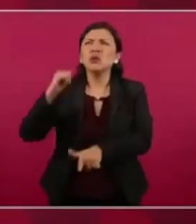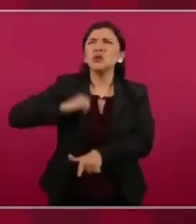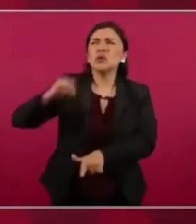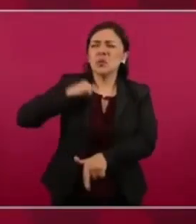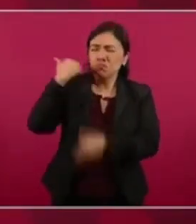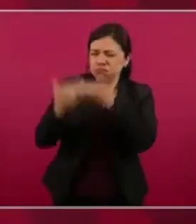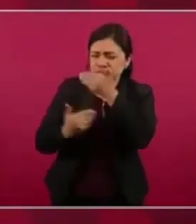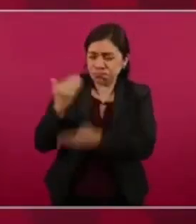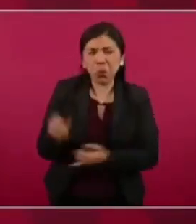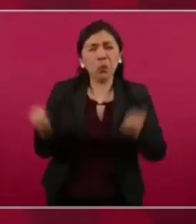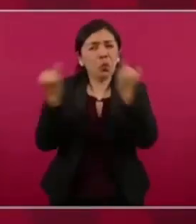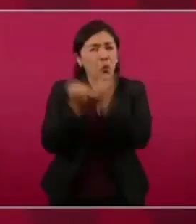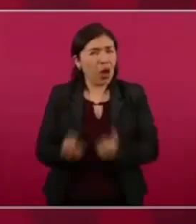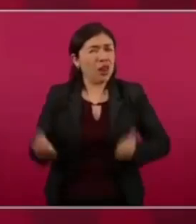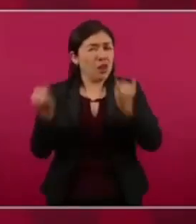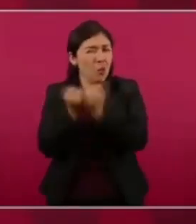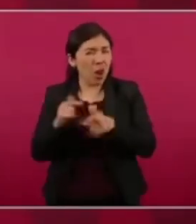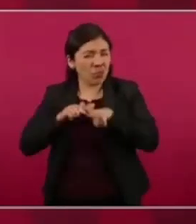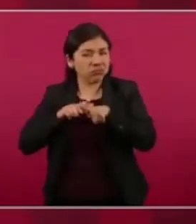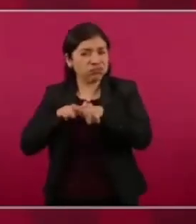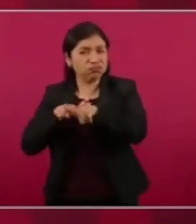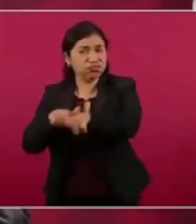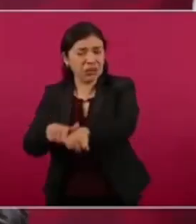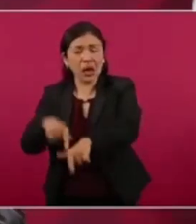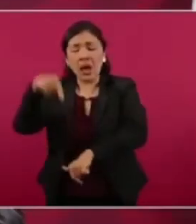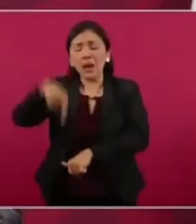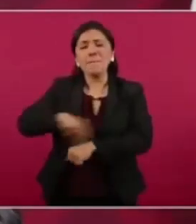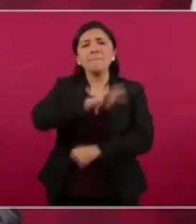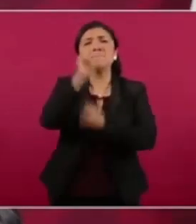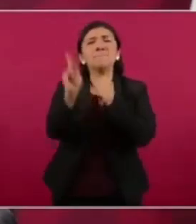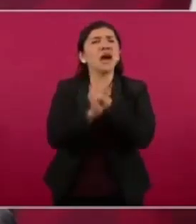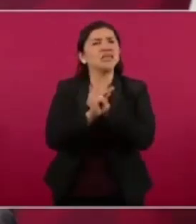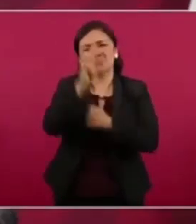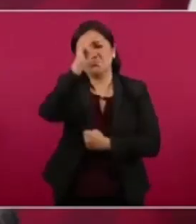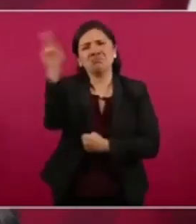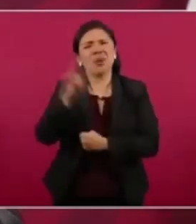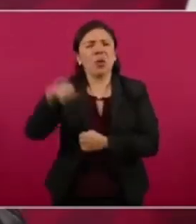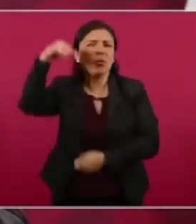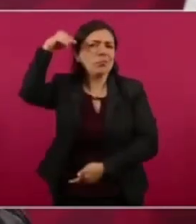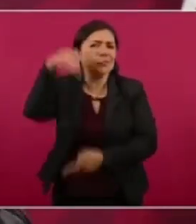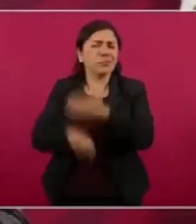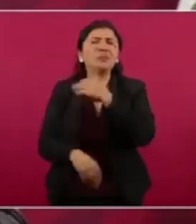más de lo mismo, ese país estaría en llamas,